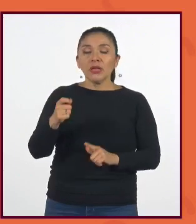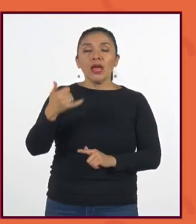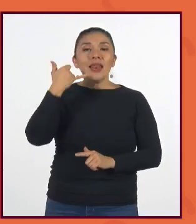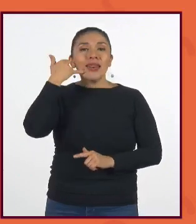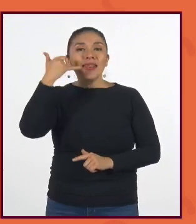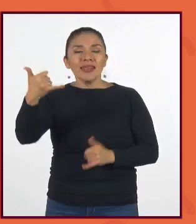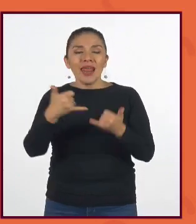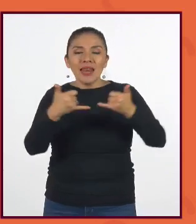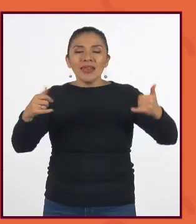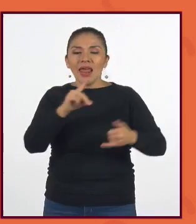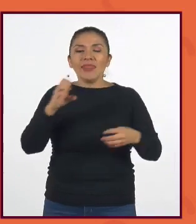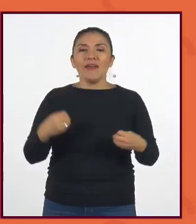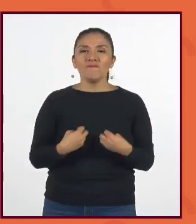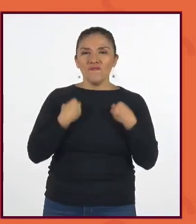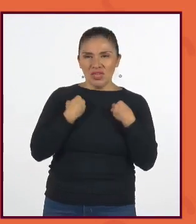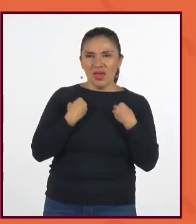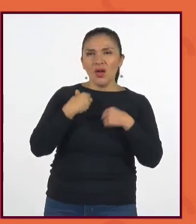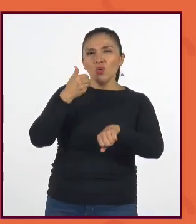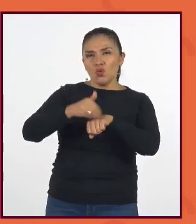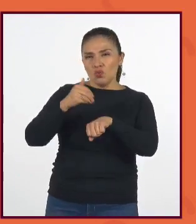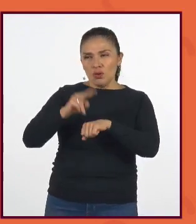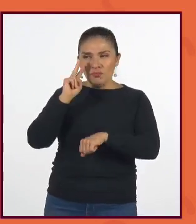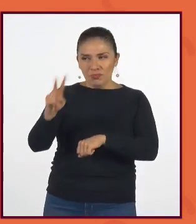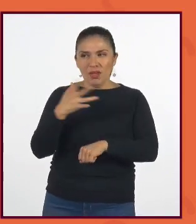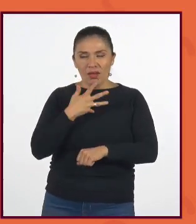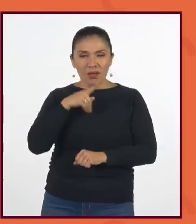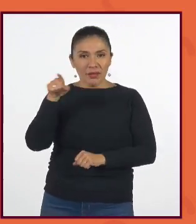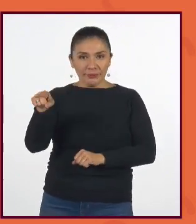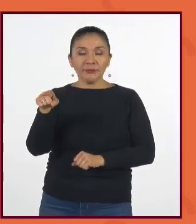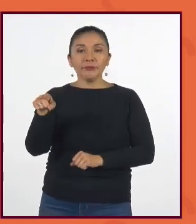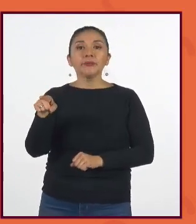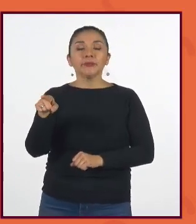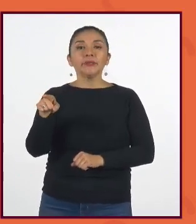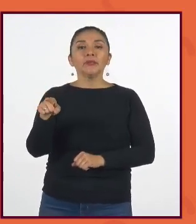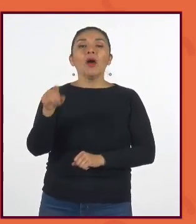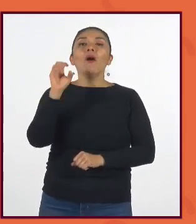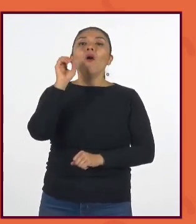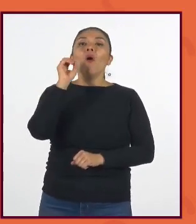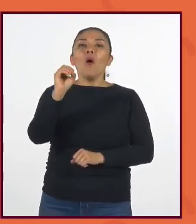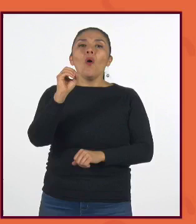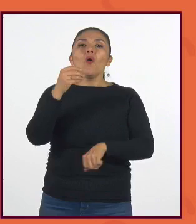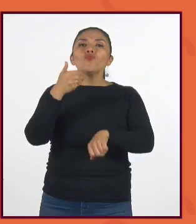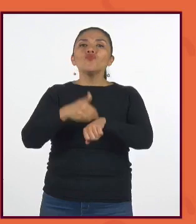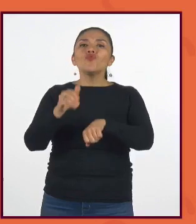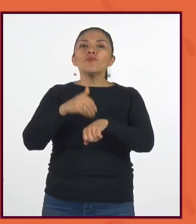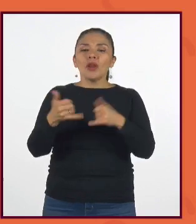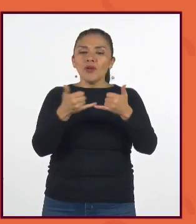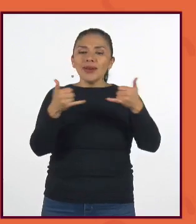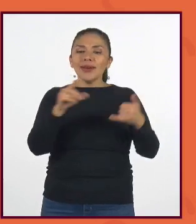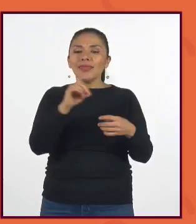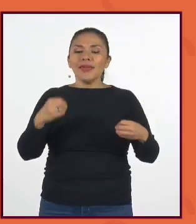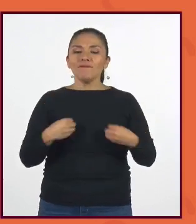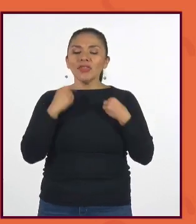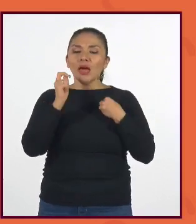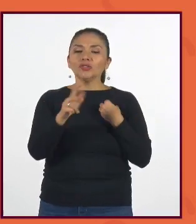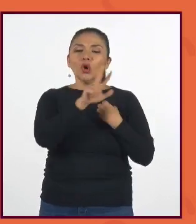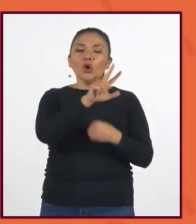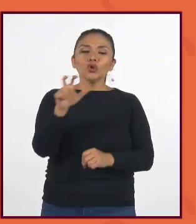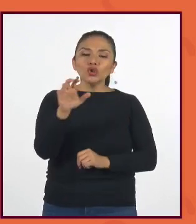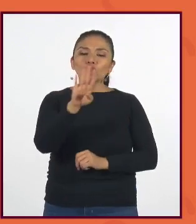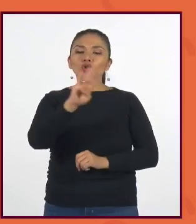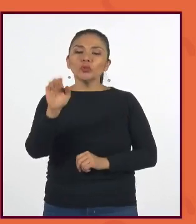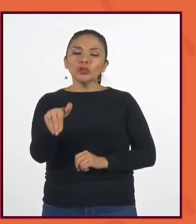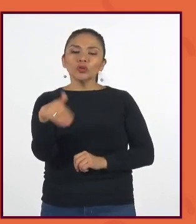vida. Aquí les dejo el link del micrositio, y el número de línea de la vida es